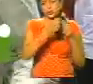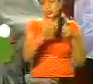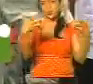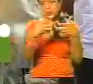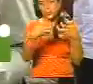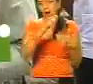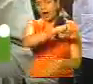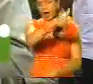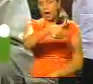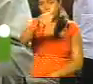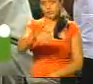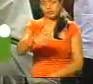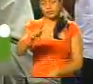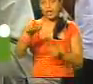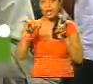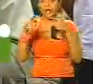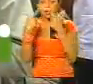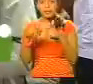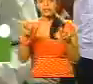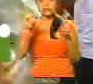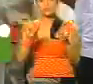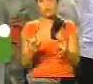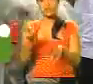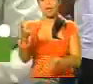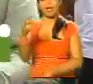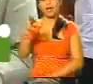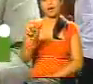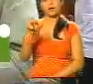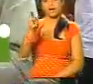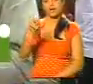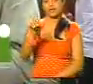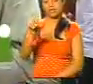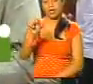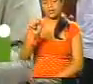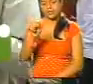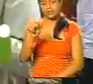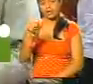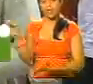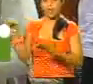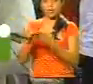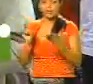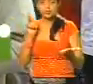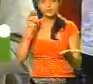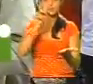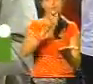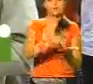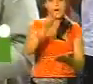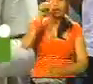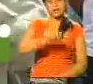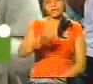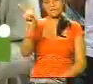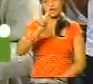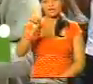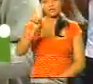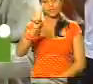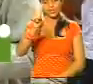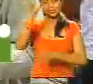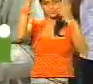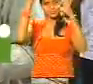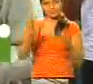y la liberación de la Nueva Granada para llegar aquí nuevamente al corazón de la patria y